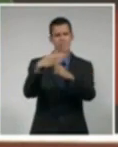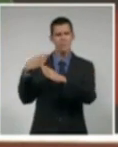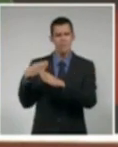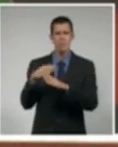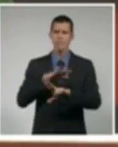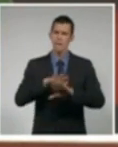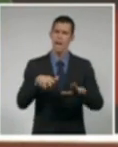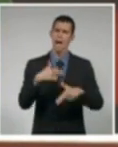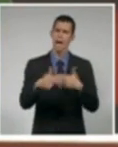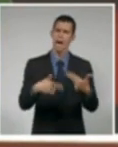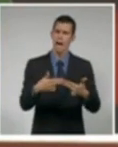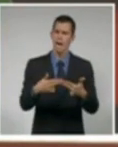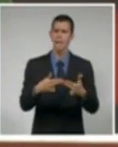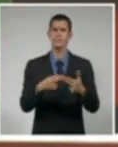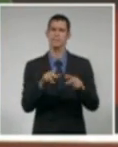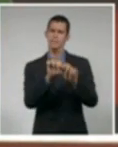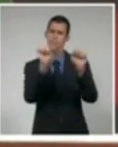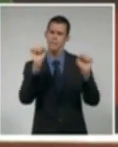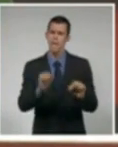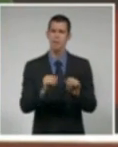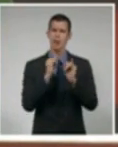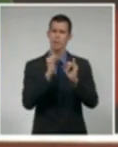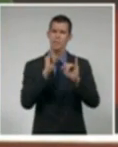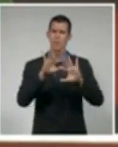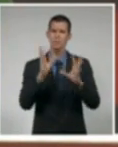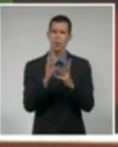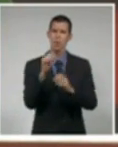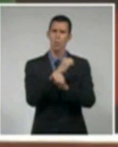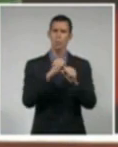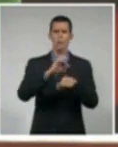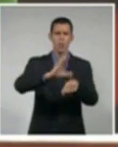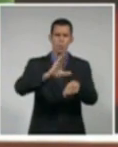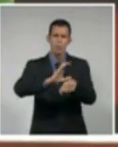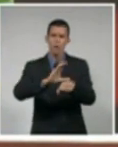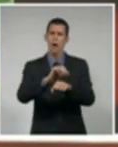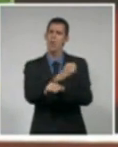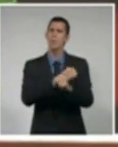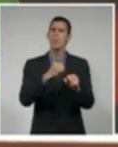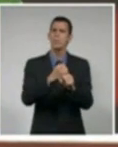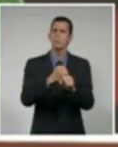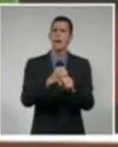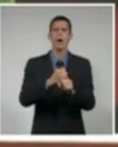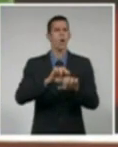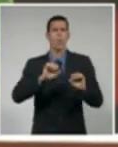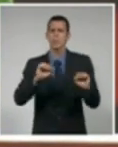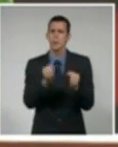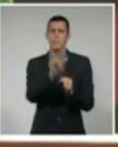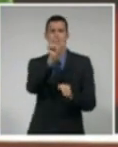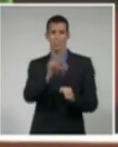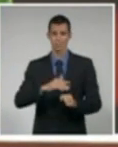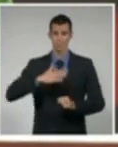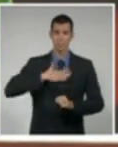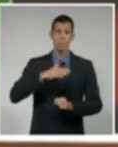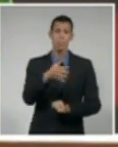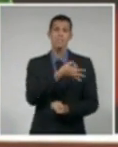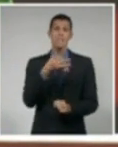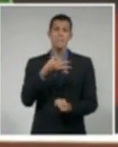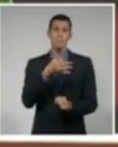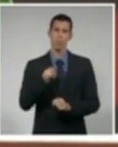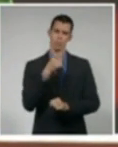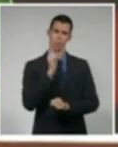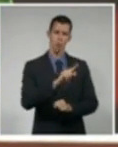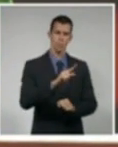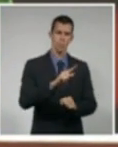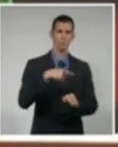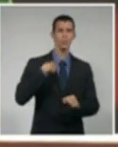para el control de que compren las personas que son de ese municipio. Hay alguna demora en la entrega de la tarjeta a las personas que